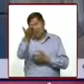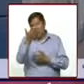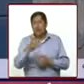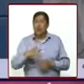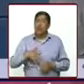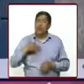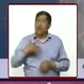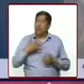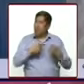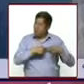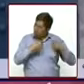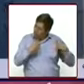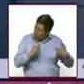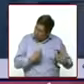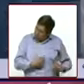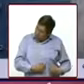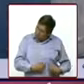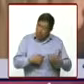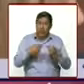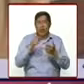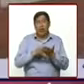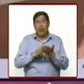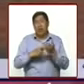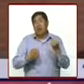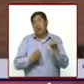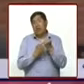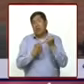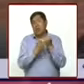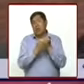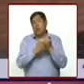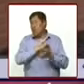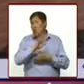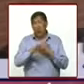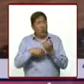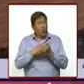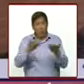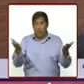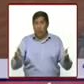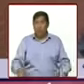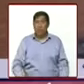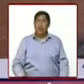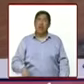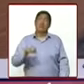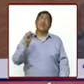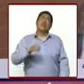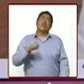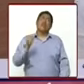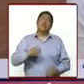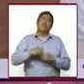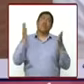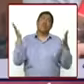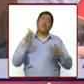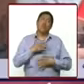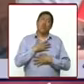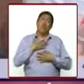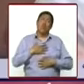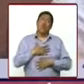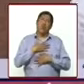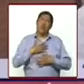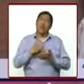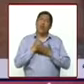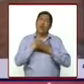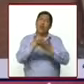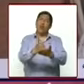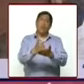su corazoncito al saber que usted está aportando también con todo esto? Sí, muy contento, ¿no? Porque realmente se ve la